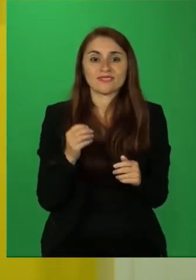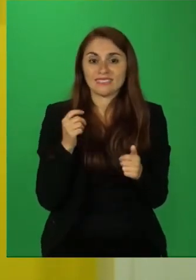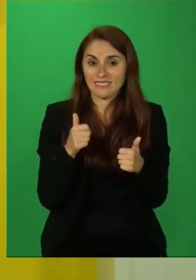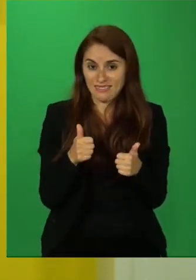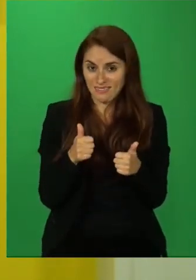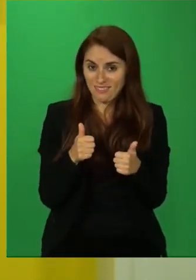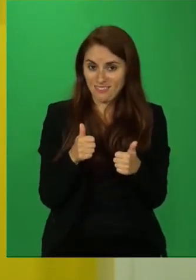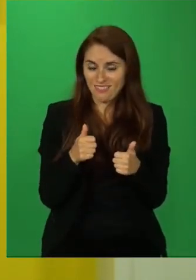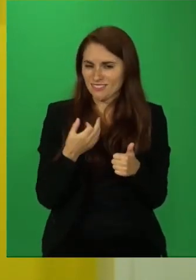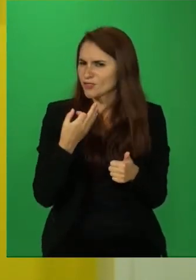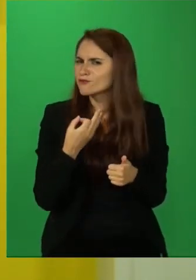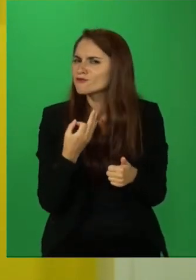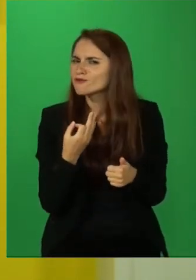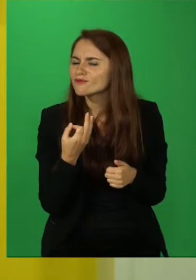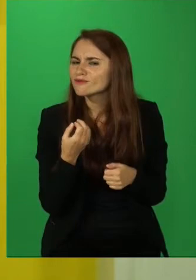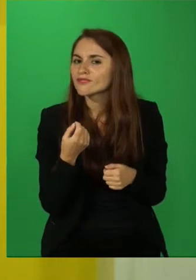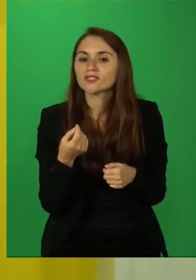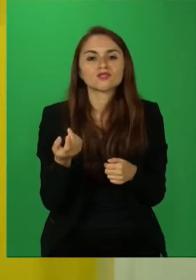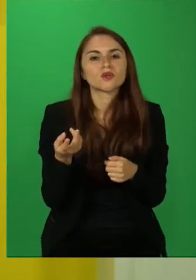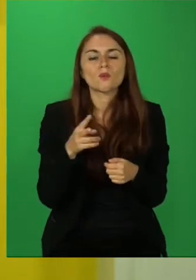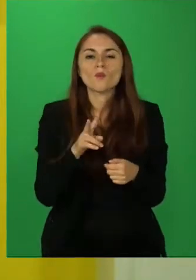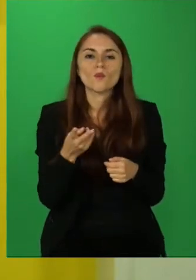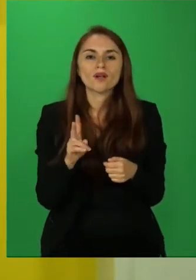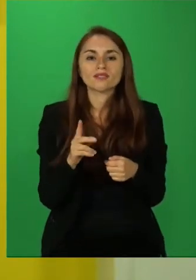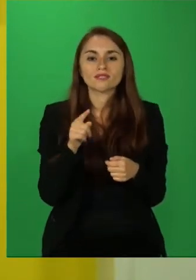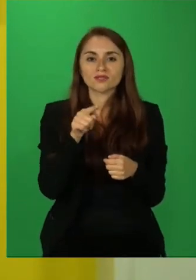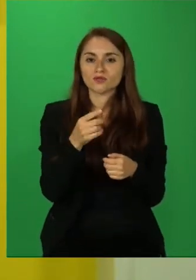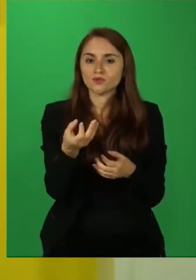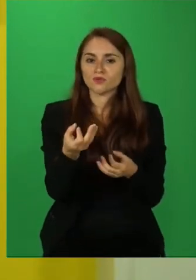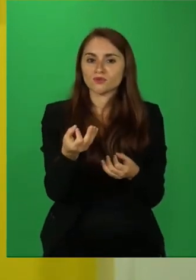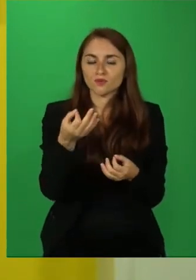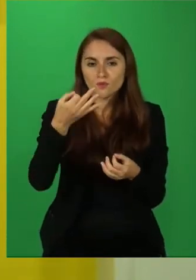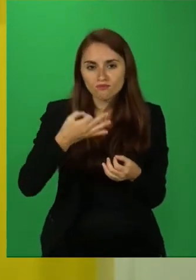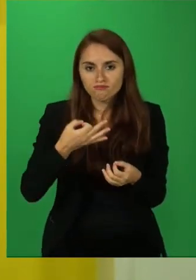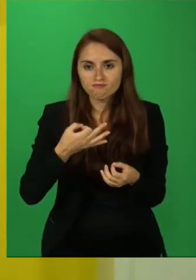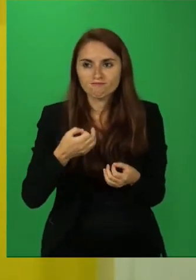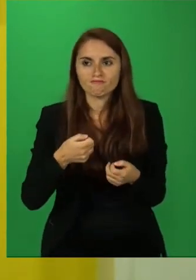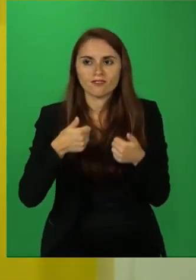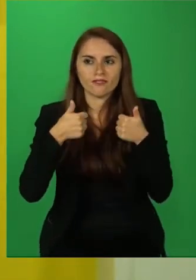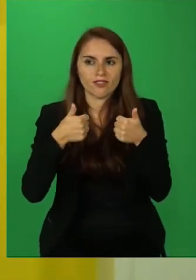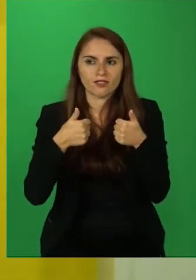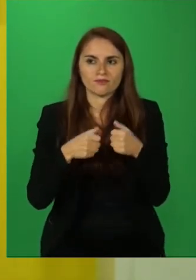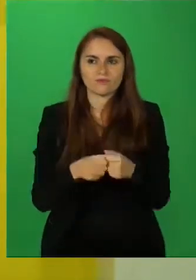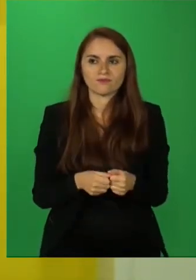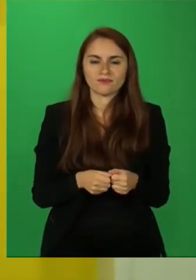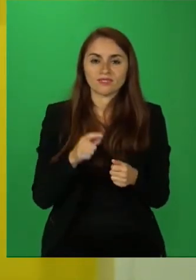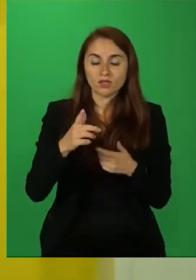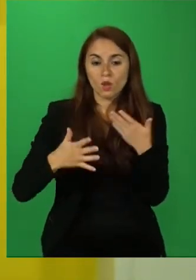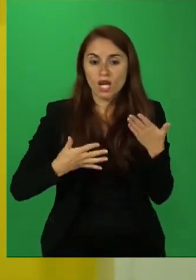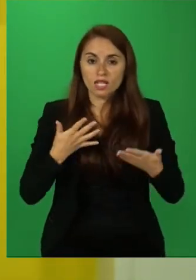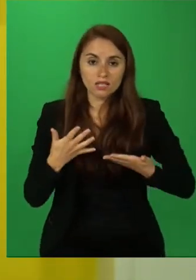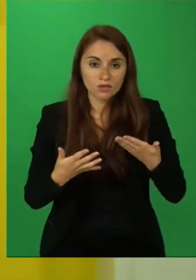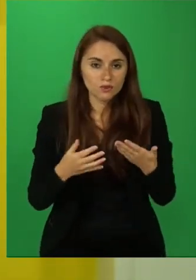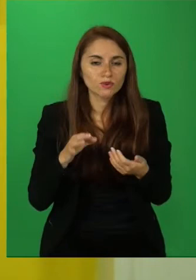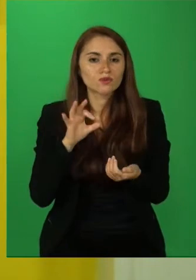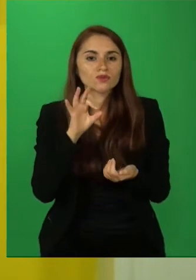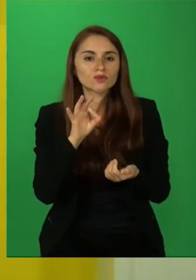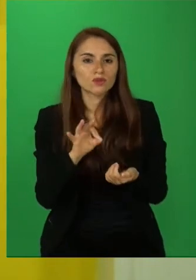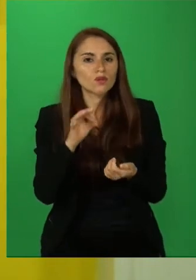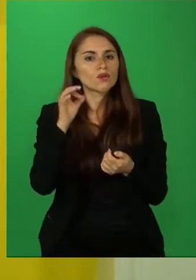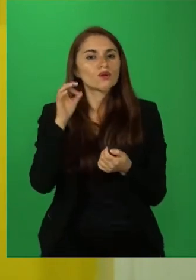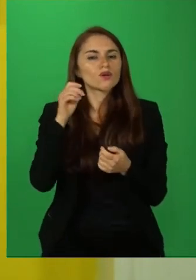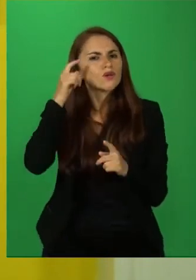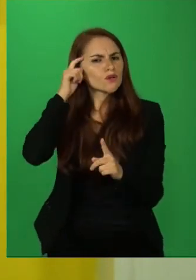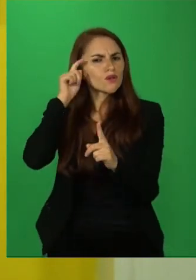¿Sí? Cualquiera de los dos datos, si aciertas, estamos súper bien. Si con la actitud o en este caso